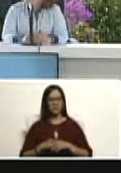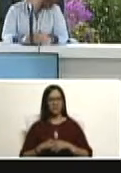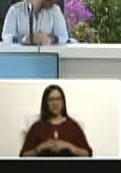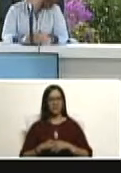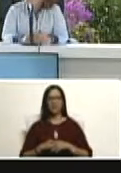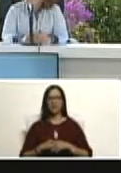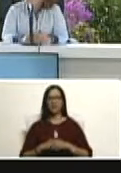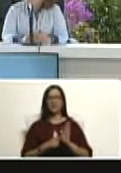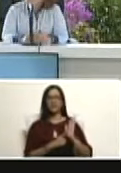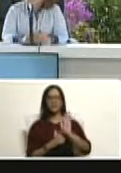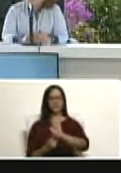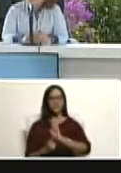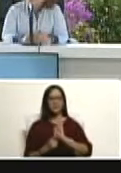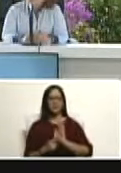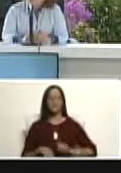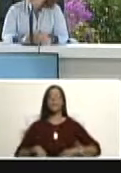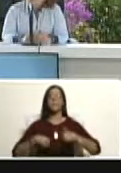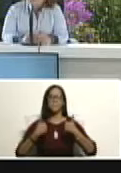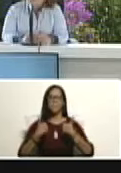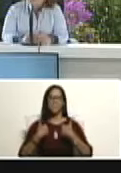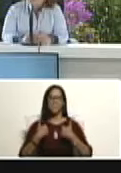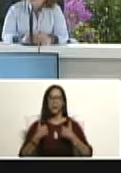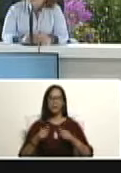universal más influyente